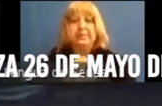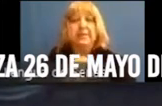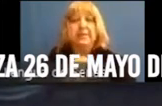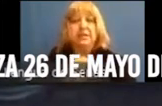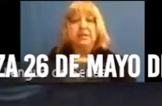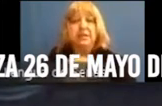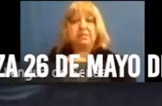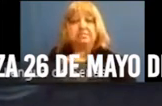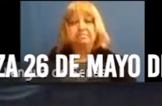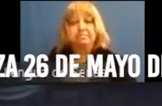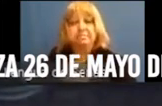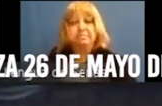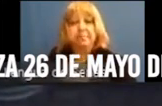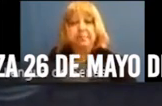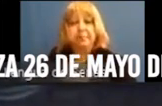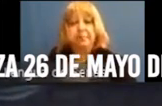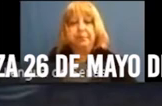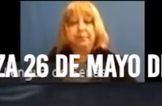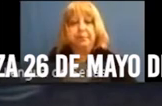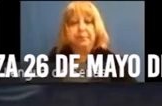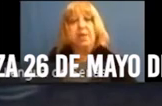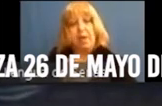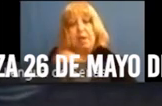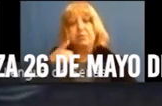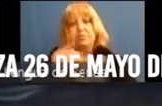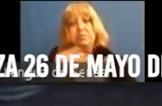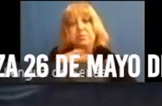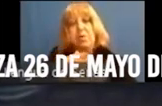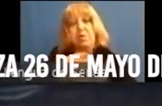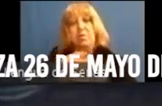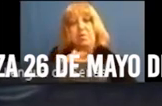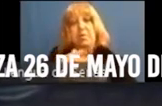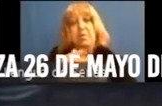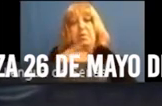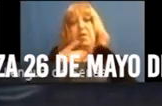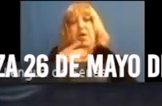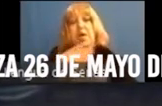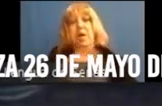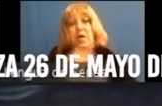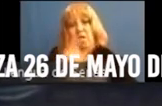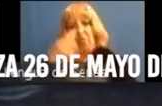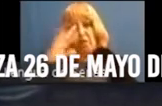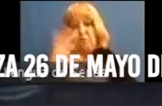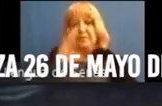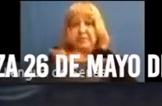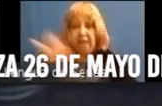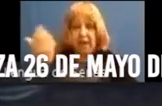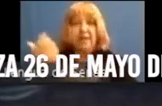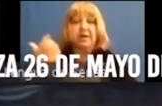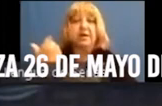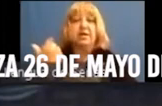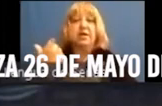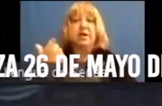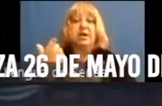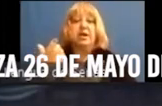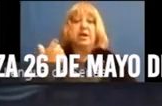claramente el desafuero que aquí se está tratando luego de la intervención de Marcelo